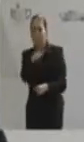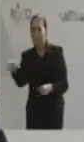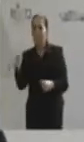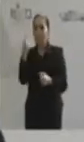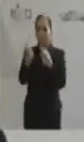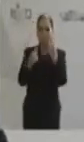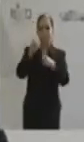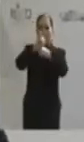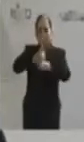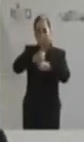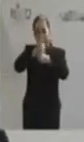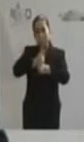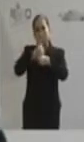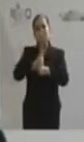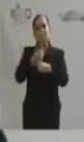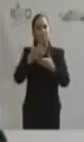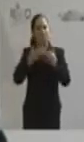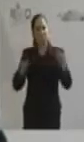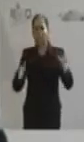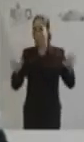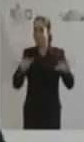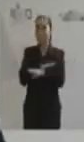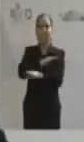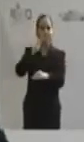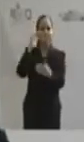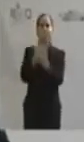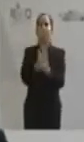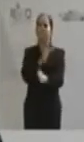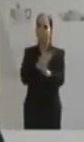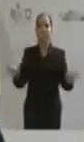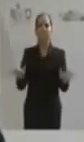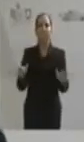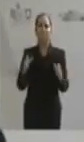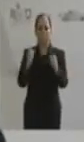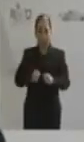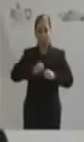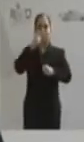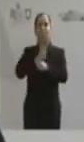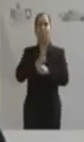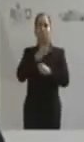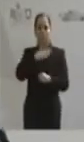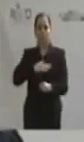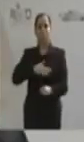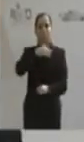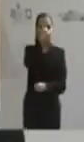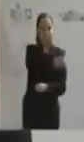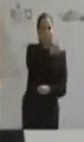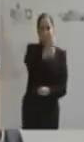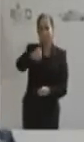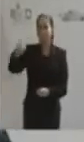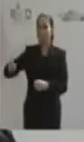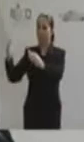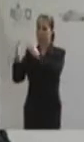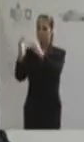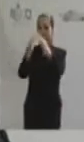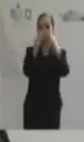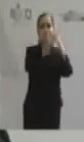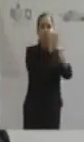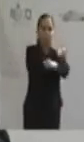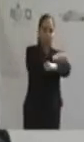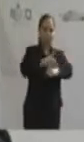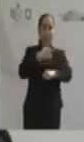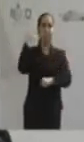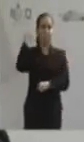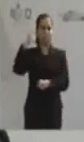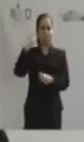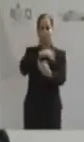delincuencia, no lo voy a permitir. Seguridad y justicia para cada hogar, para cada familia de todos los